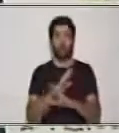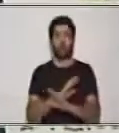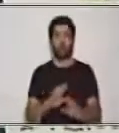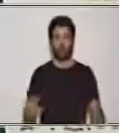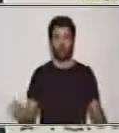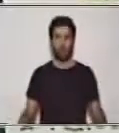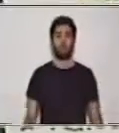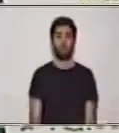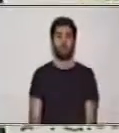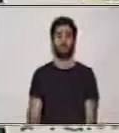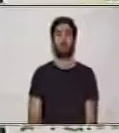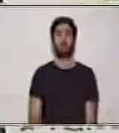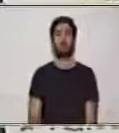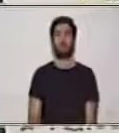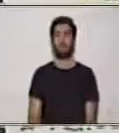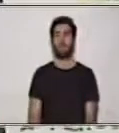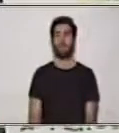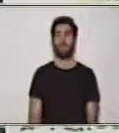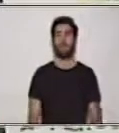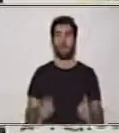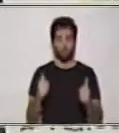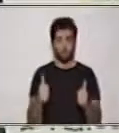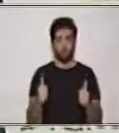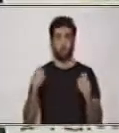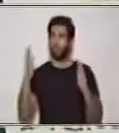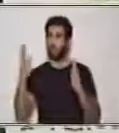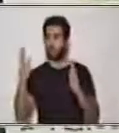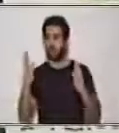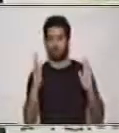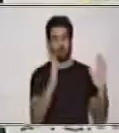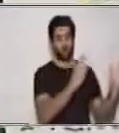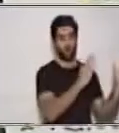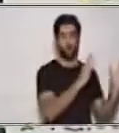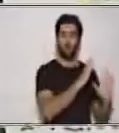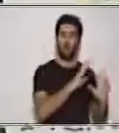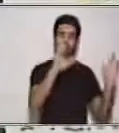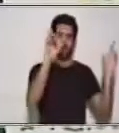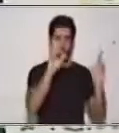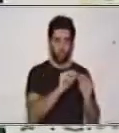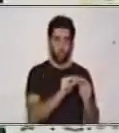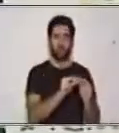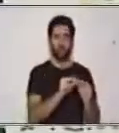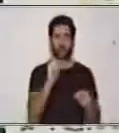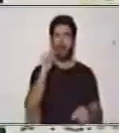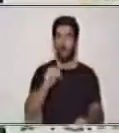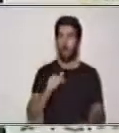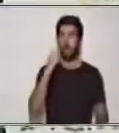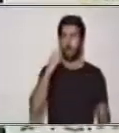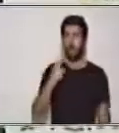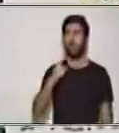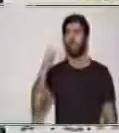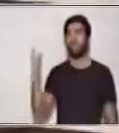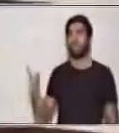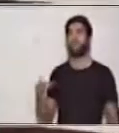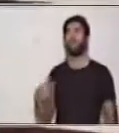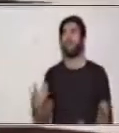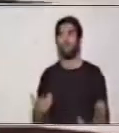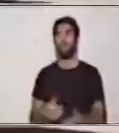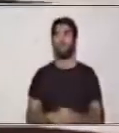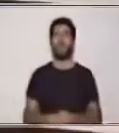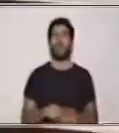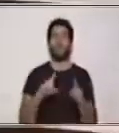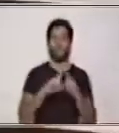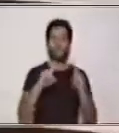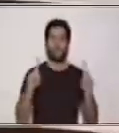respuesta. Ahora vamos a dejar de lado lo que es factorización común, factor común, y vamos a trasladarnos